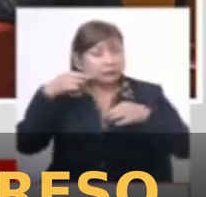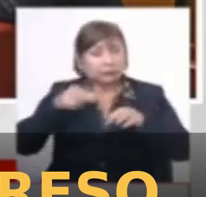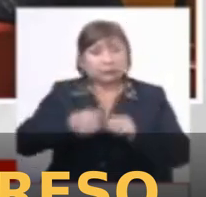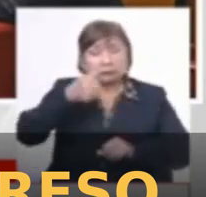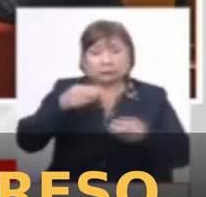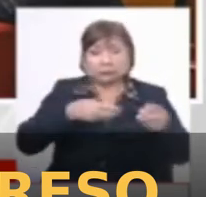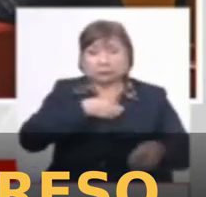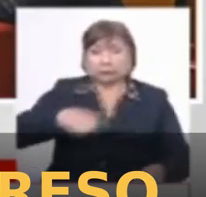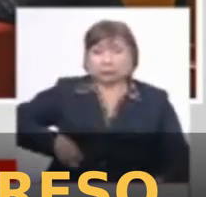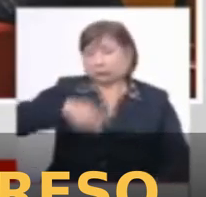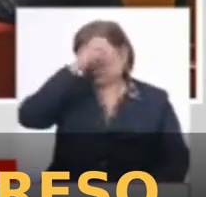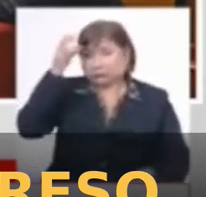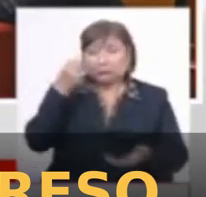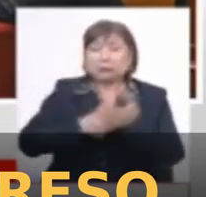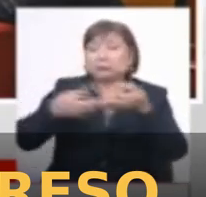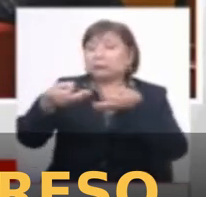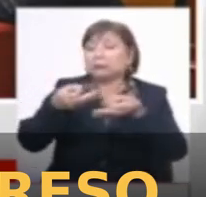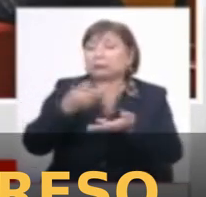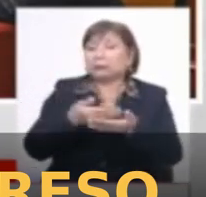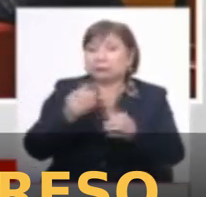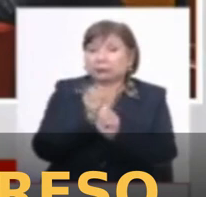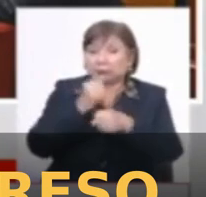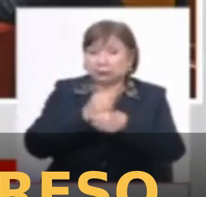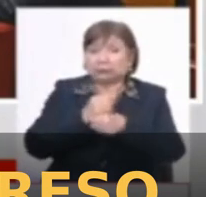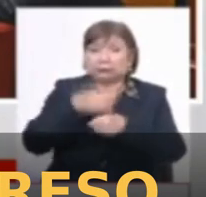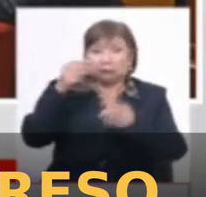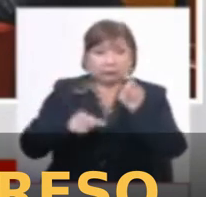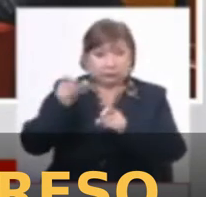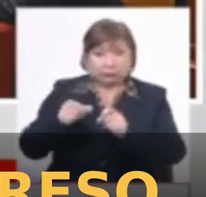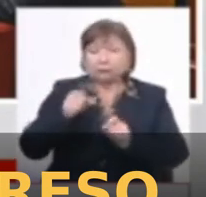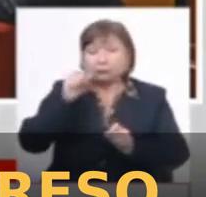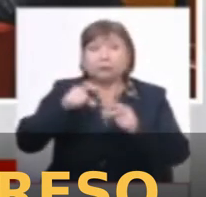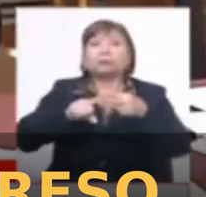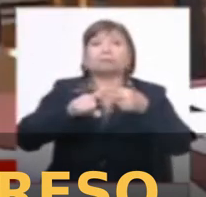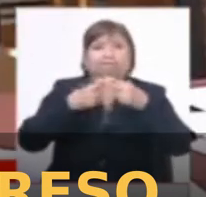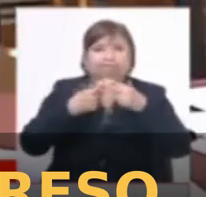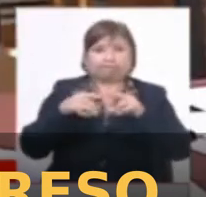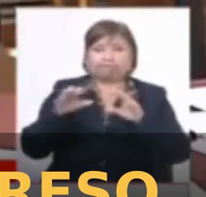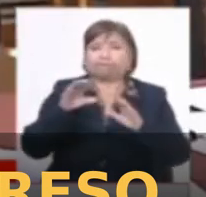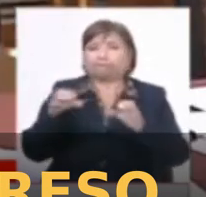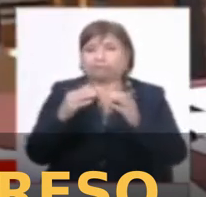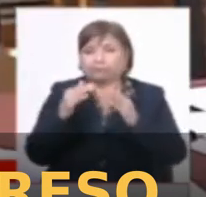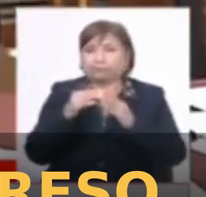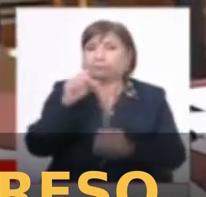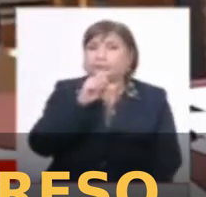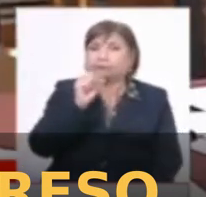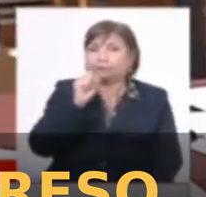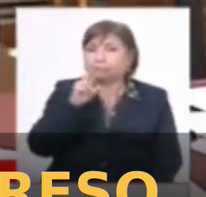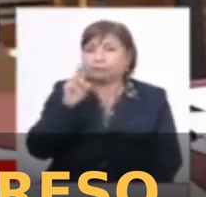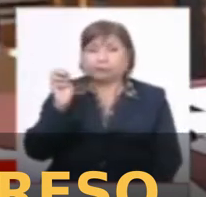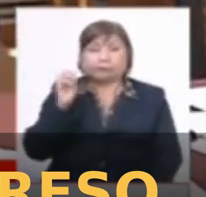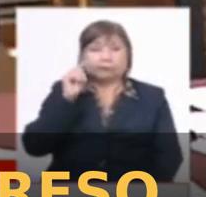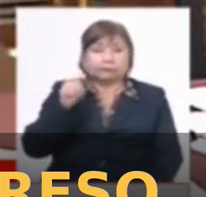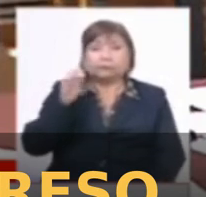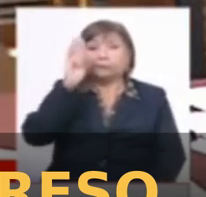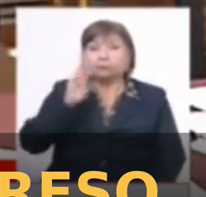República para favorecerse económicamente de las obras públicas y que habrían empezado a actuar en la casa ubicada en el pasaje Zarratea 179 del